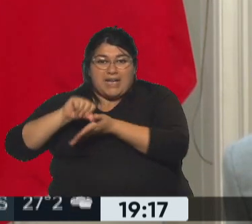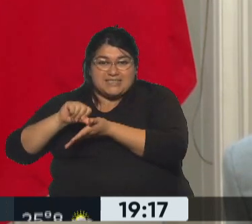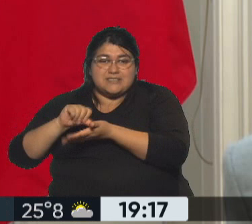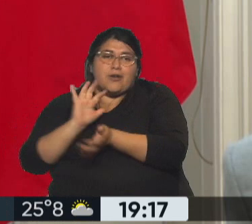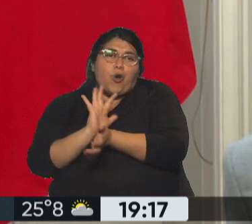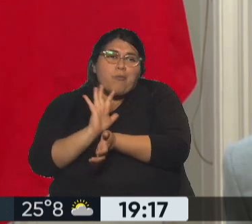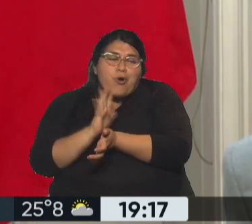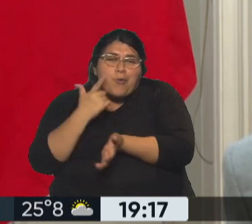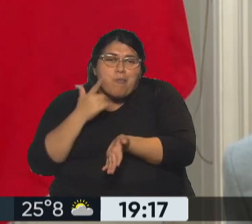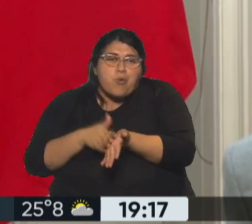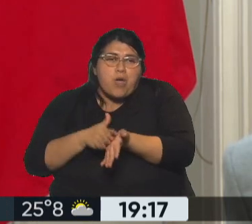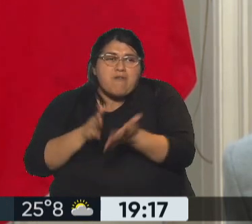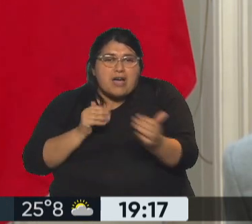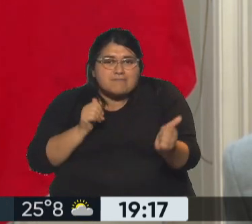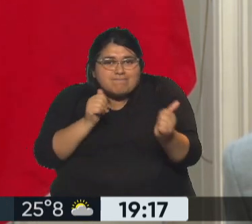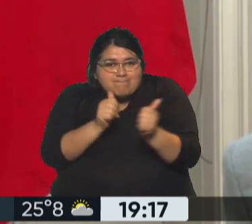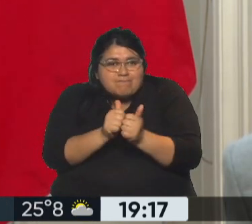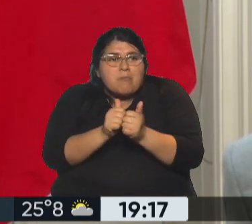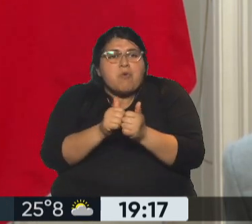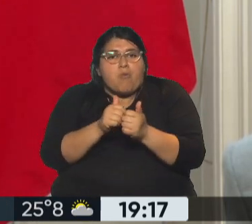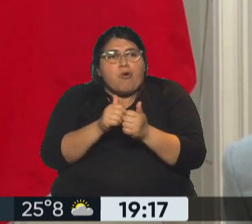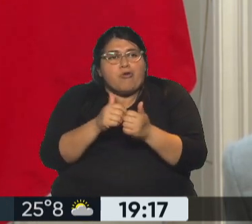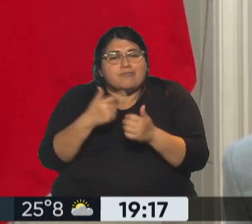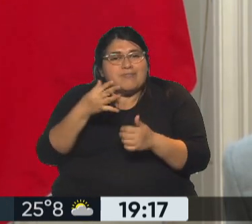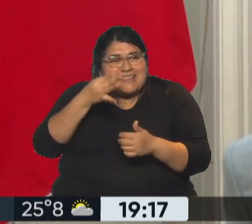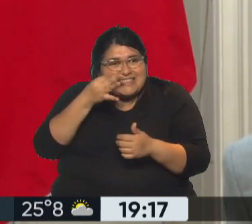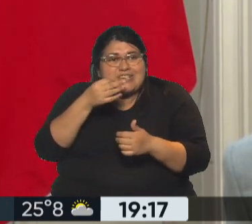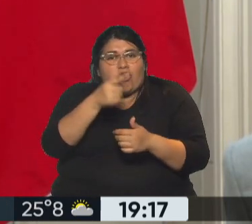garantes de los compromisos que se van asumiendo.